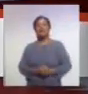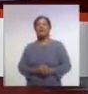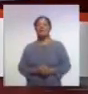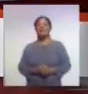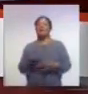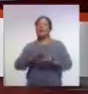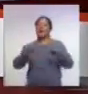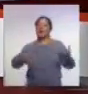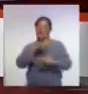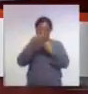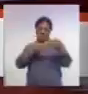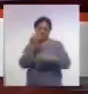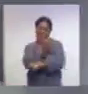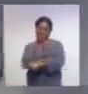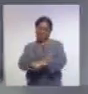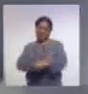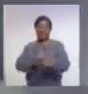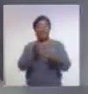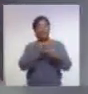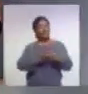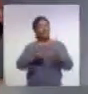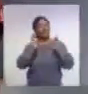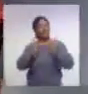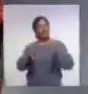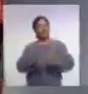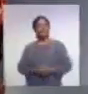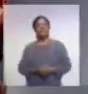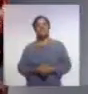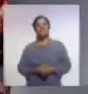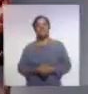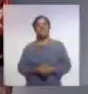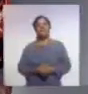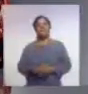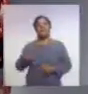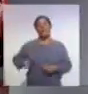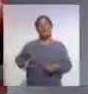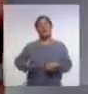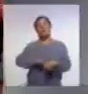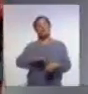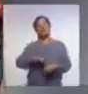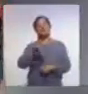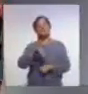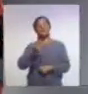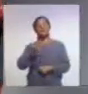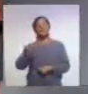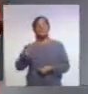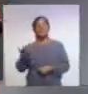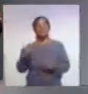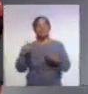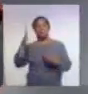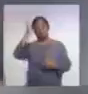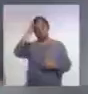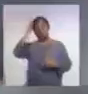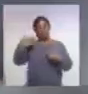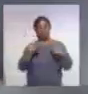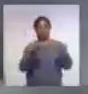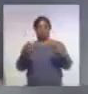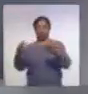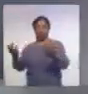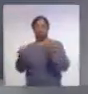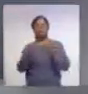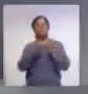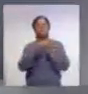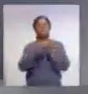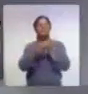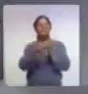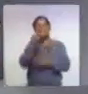segunda emisión. ¿Vamos a iniciar ya? Bueno, y le damos a conocer que el gobernador Marco Mena encabezó la entrega de paquetes de especies menores del